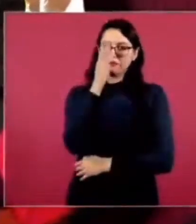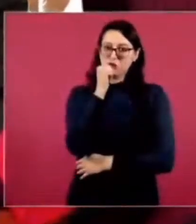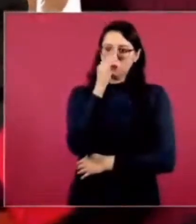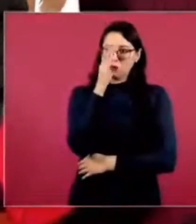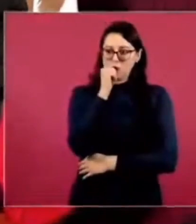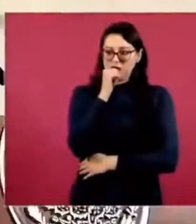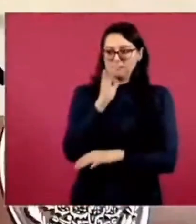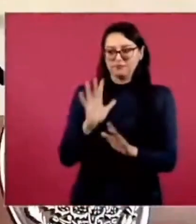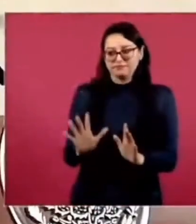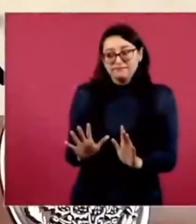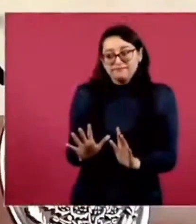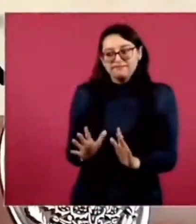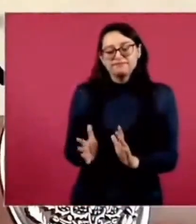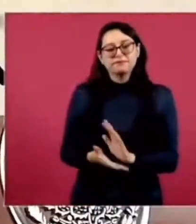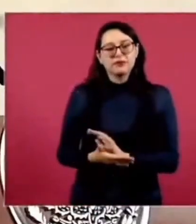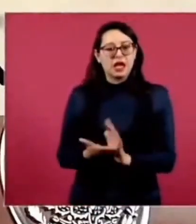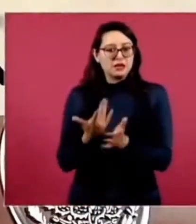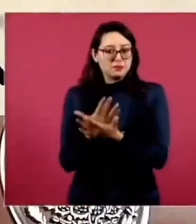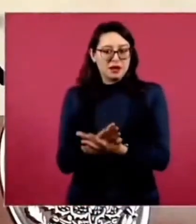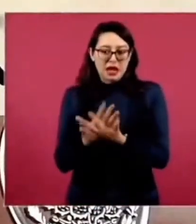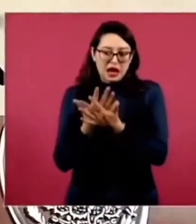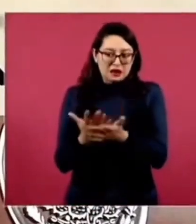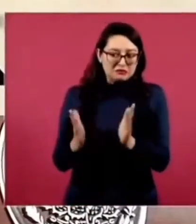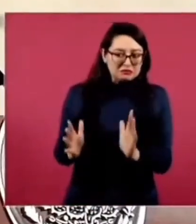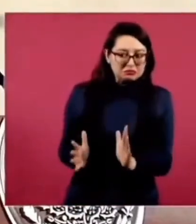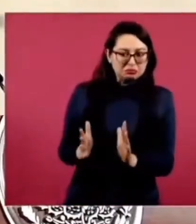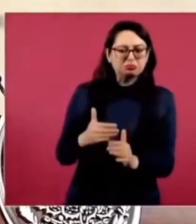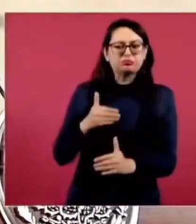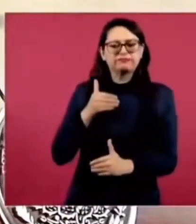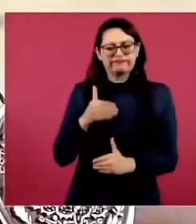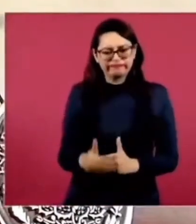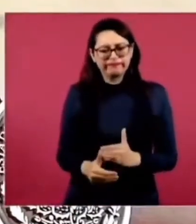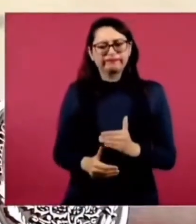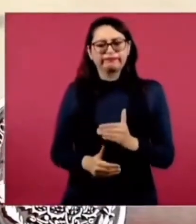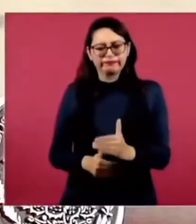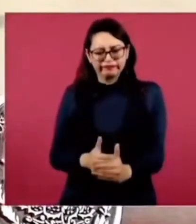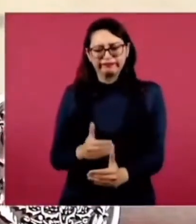pero se está avanzando y lo vamos a seguir haciendo